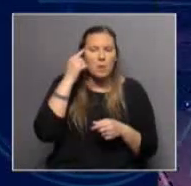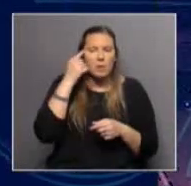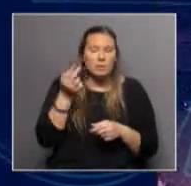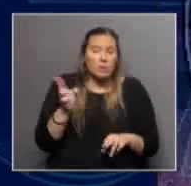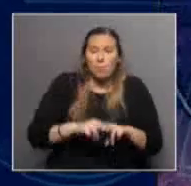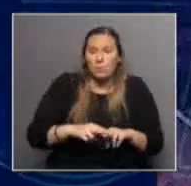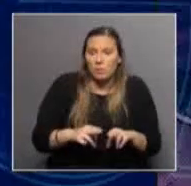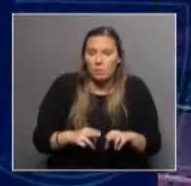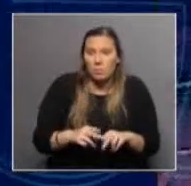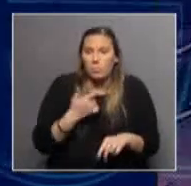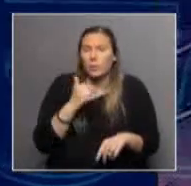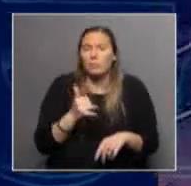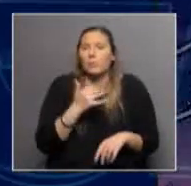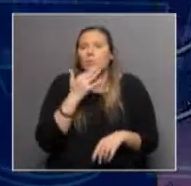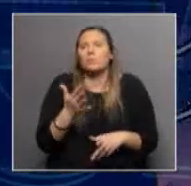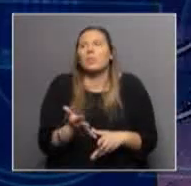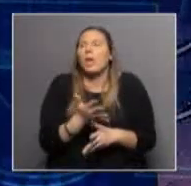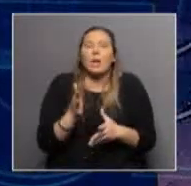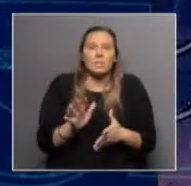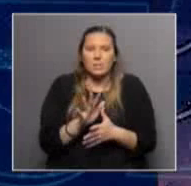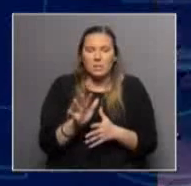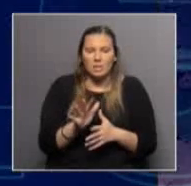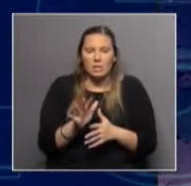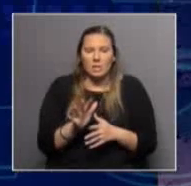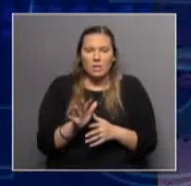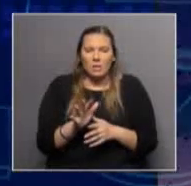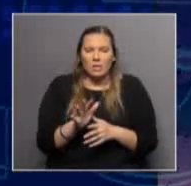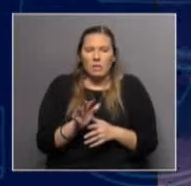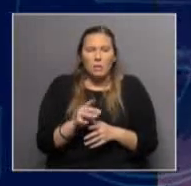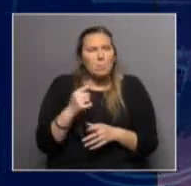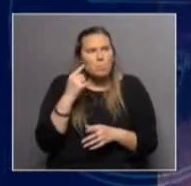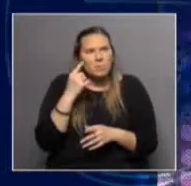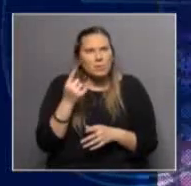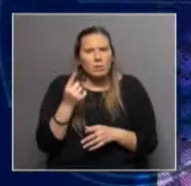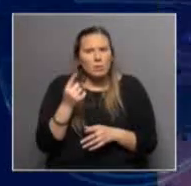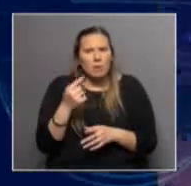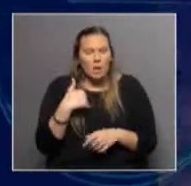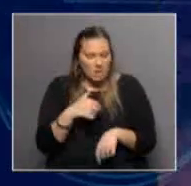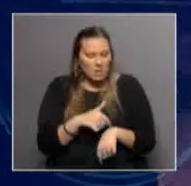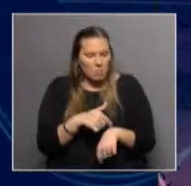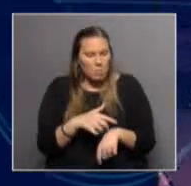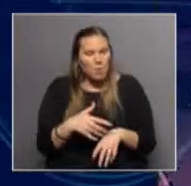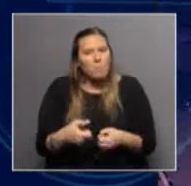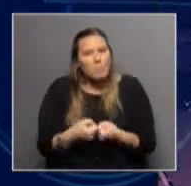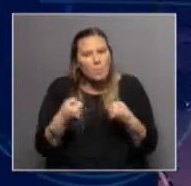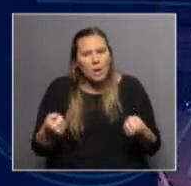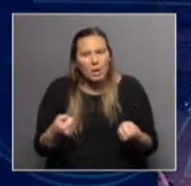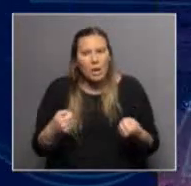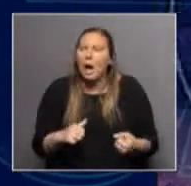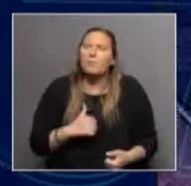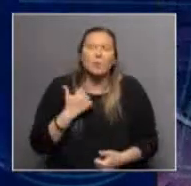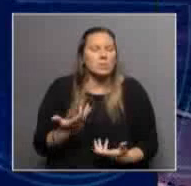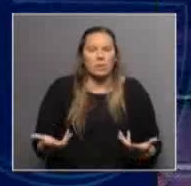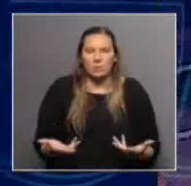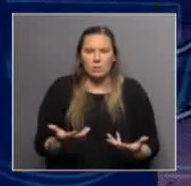vas a morir, ponerle yo qué sé, cosas así, y decís, me dan un tiempo más, bueno, voy a hacer algo provechoso?